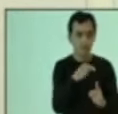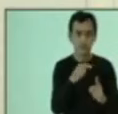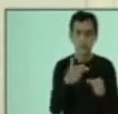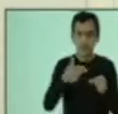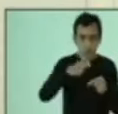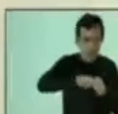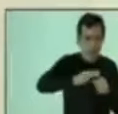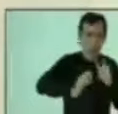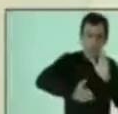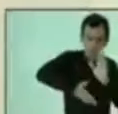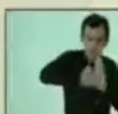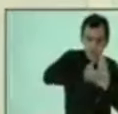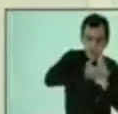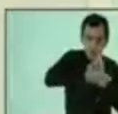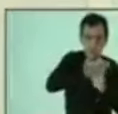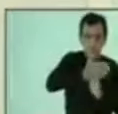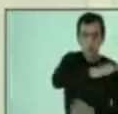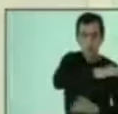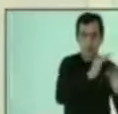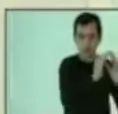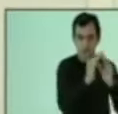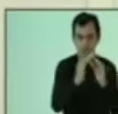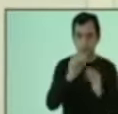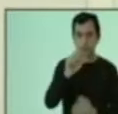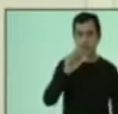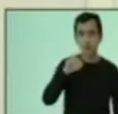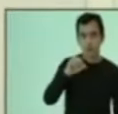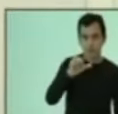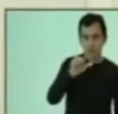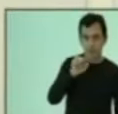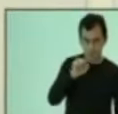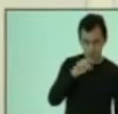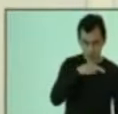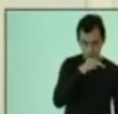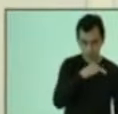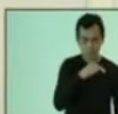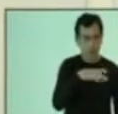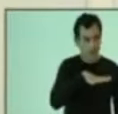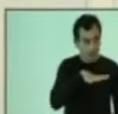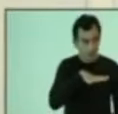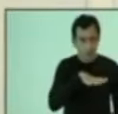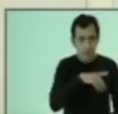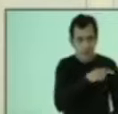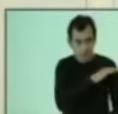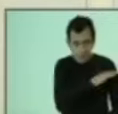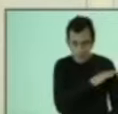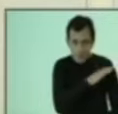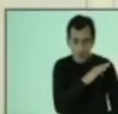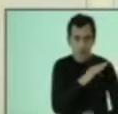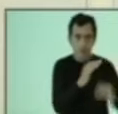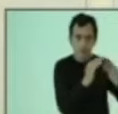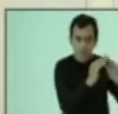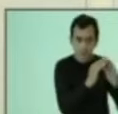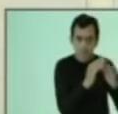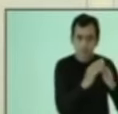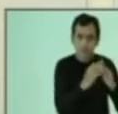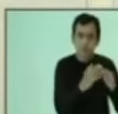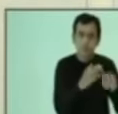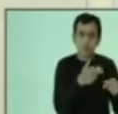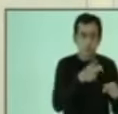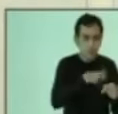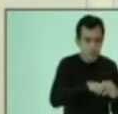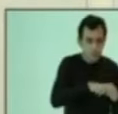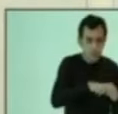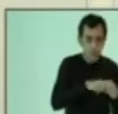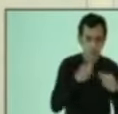ya existente en el fraccionamiento Olmecas para que sirva como clínica asistencial municipal de